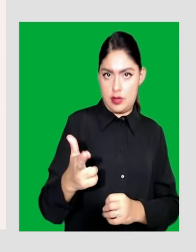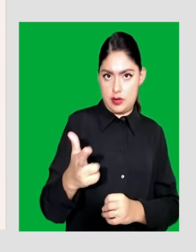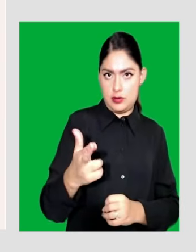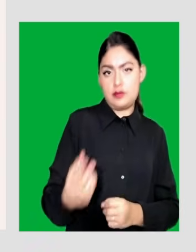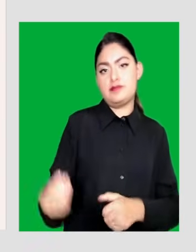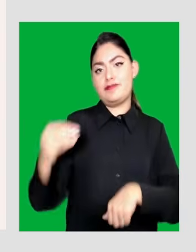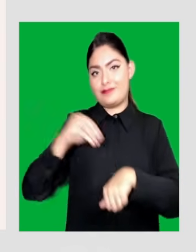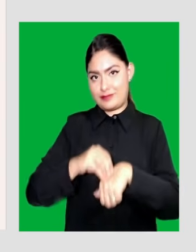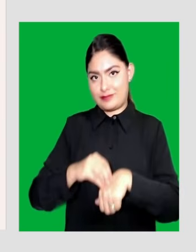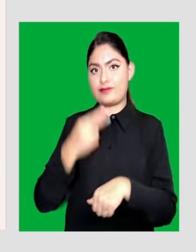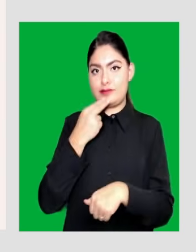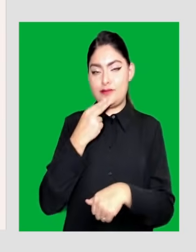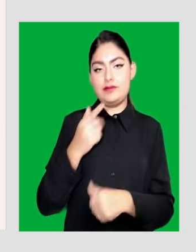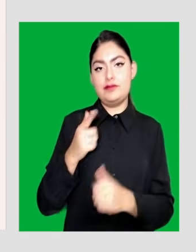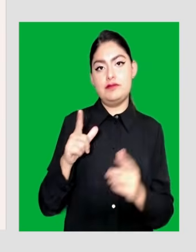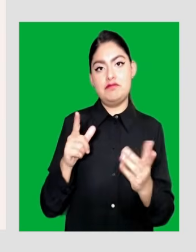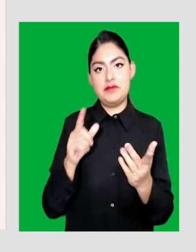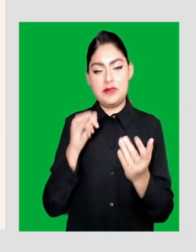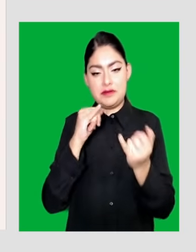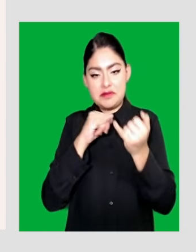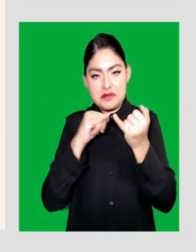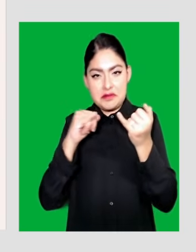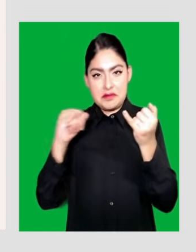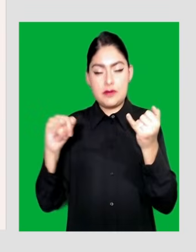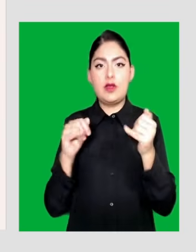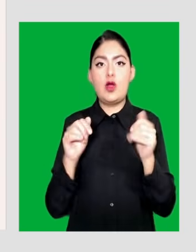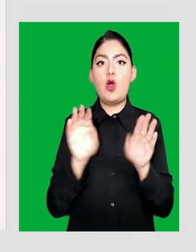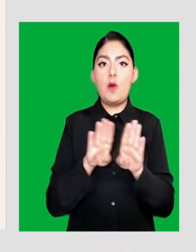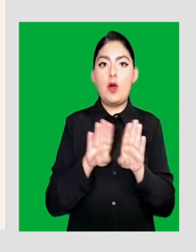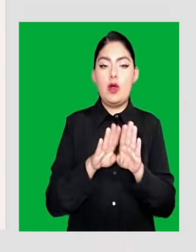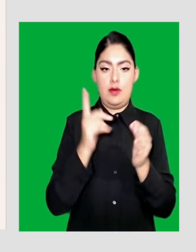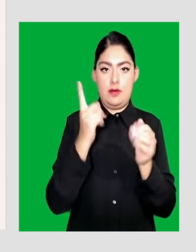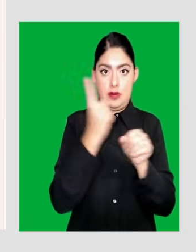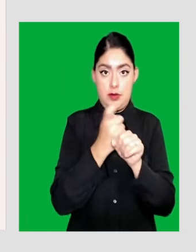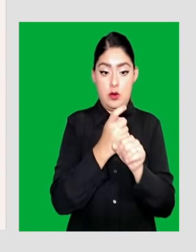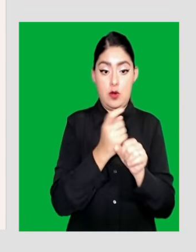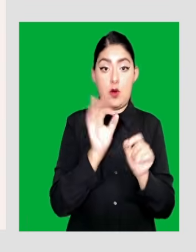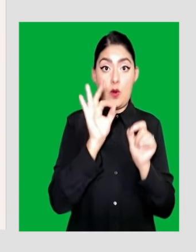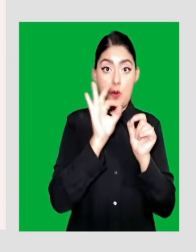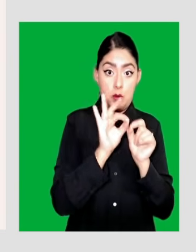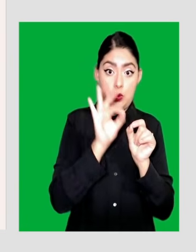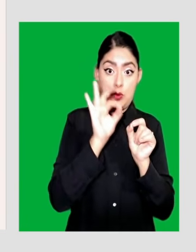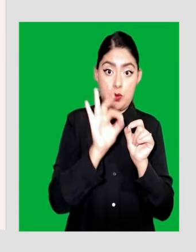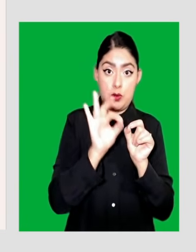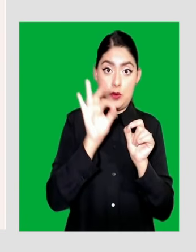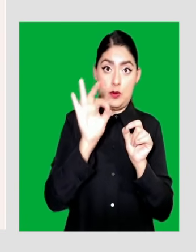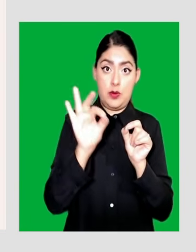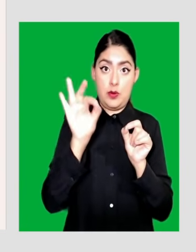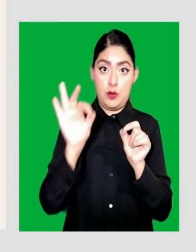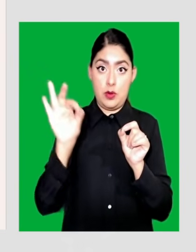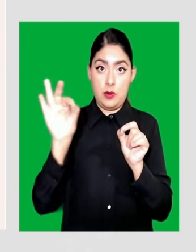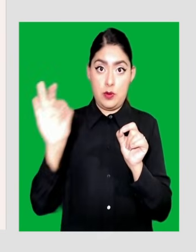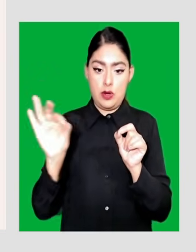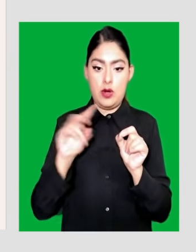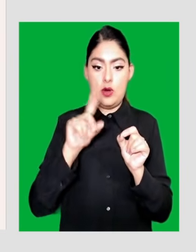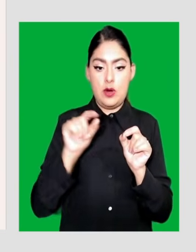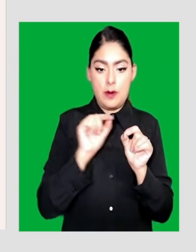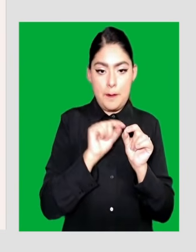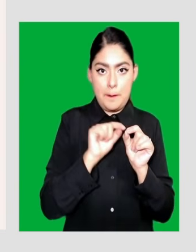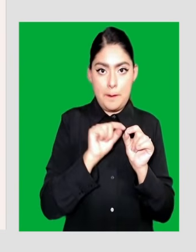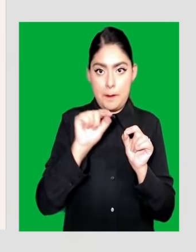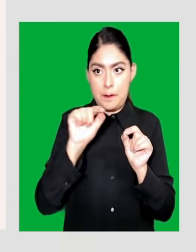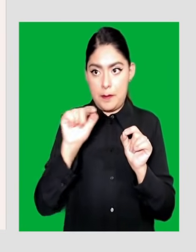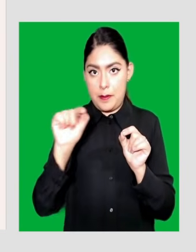un par de coordenadas, como si estuviéramos dando una dirección exacta en el mapa. 2. Líneas.